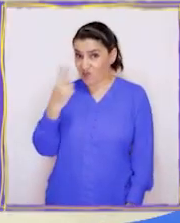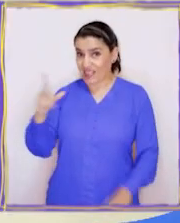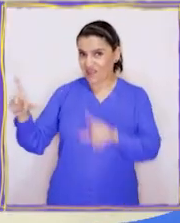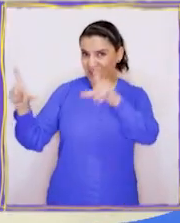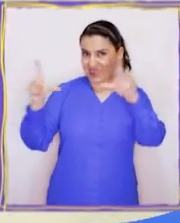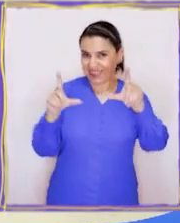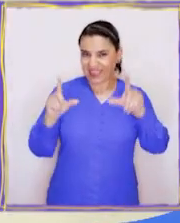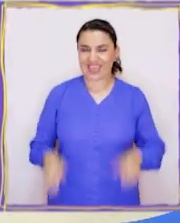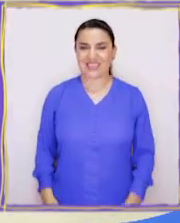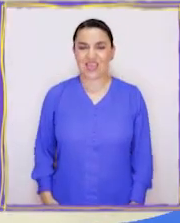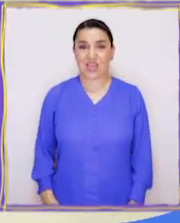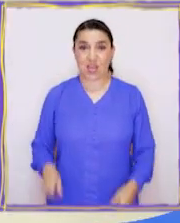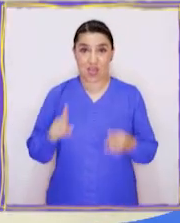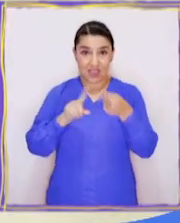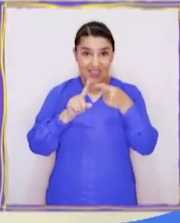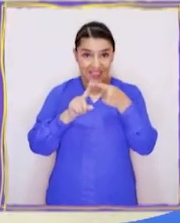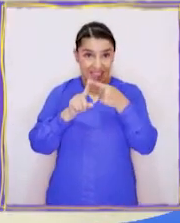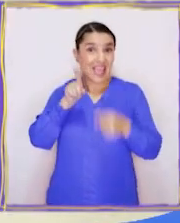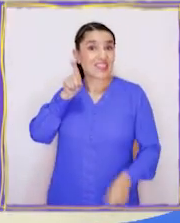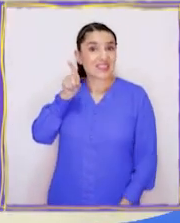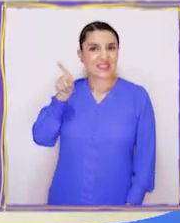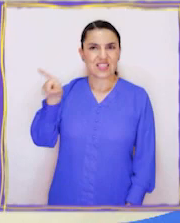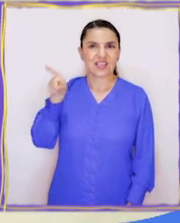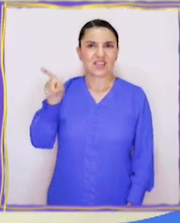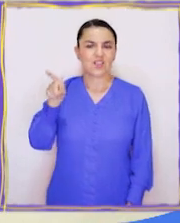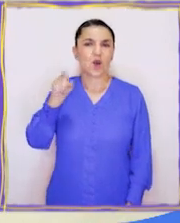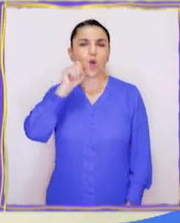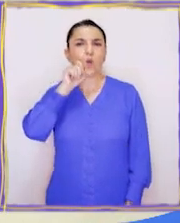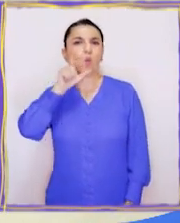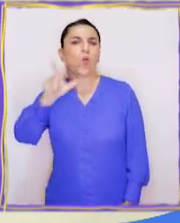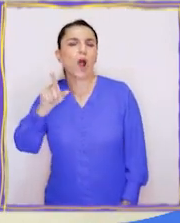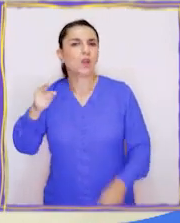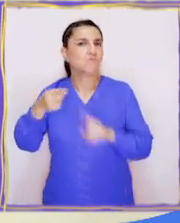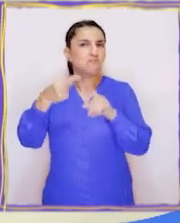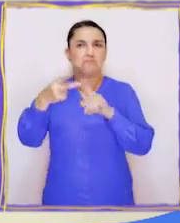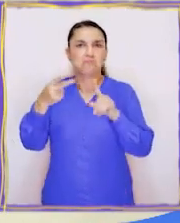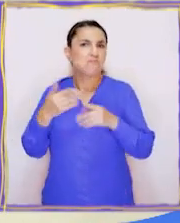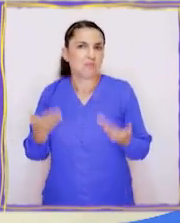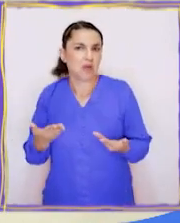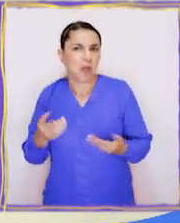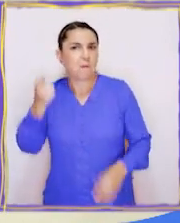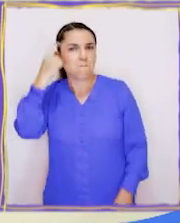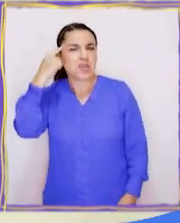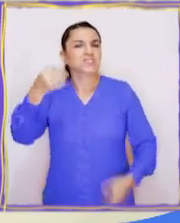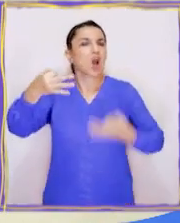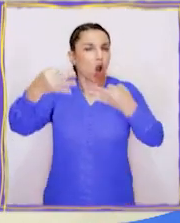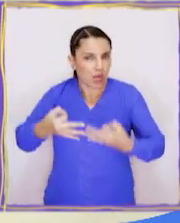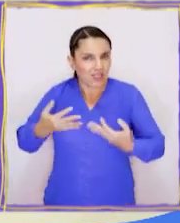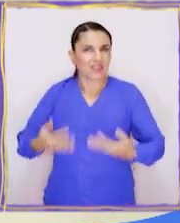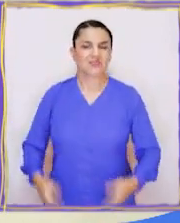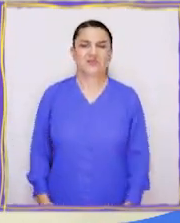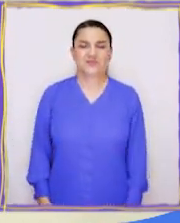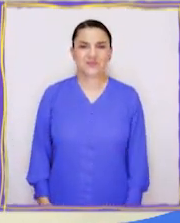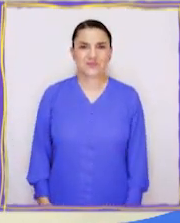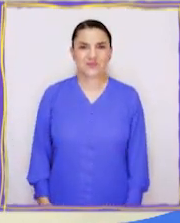Observa tu pantalla e indica con tu lápiz mágico cuál de estas alternativas crees que es la correcta.